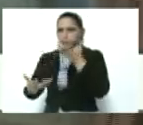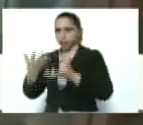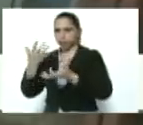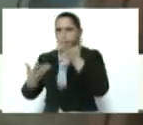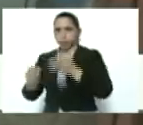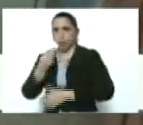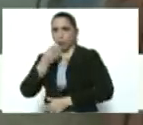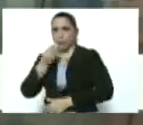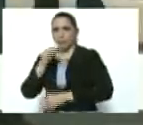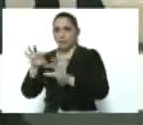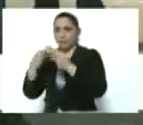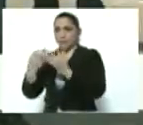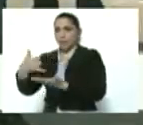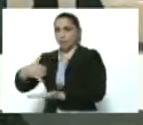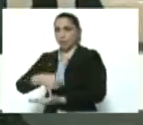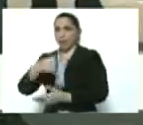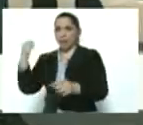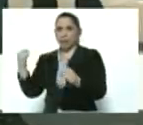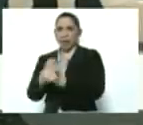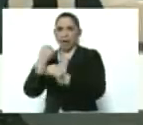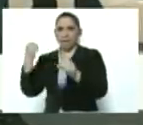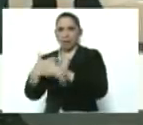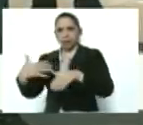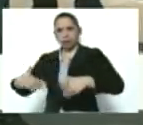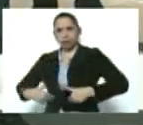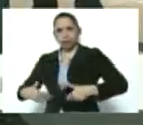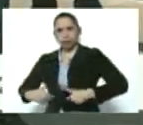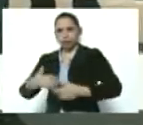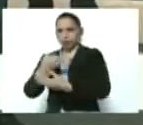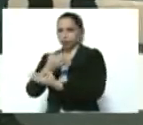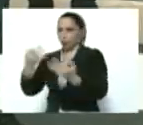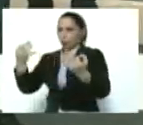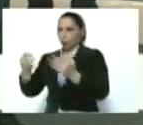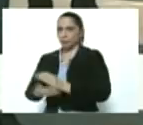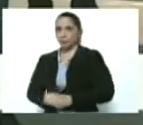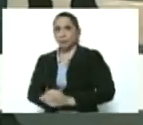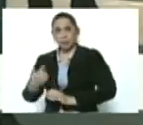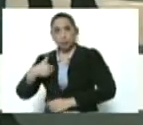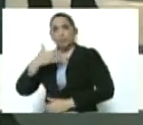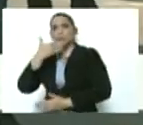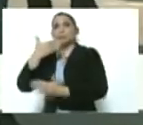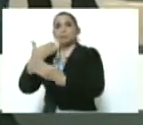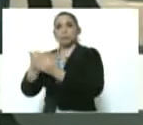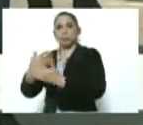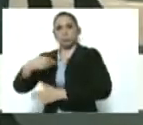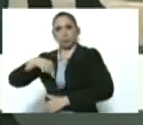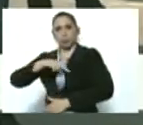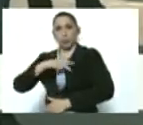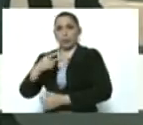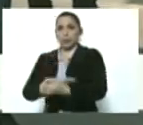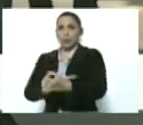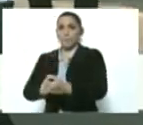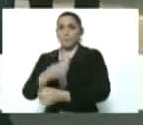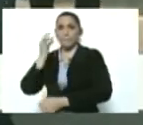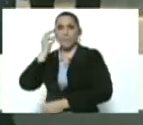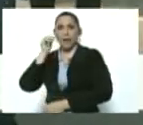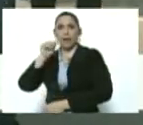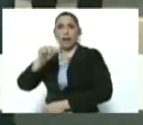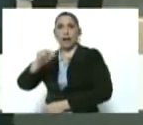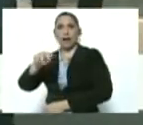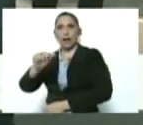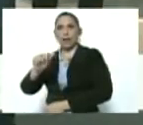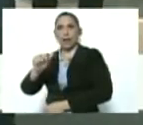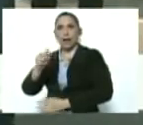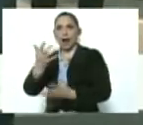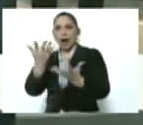familias vulnerables un trabajo y un esfuerzo extraordinario yo le voy a pedir a nuestra hermana anacaona que